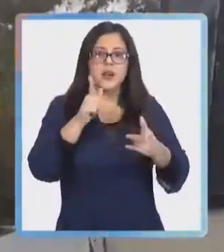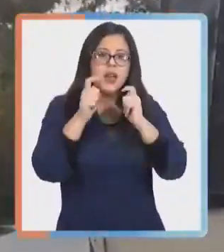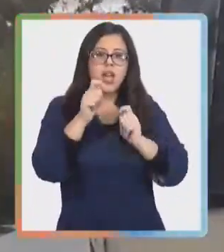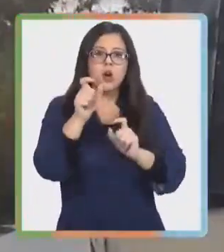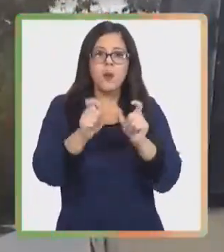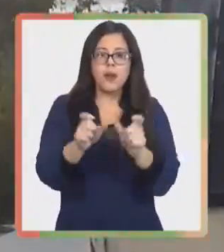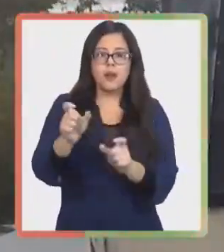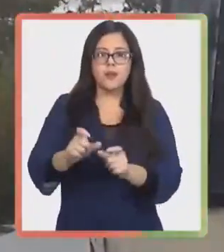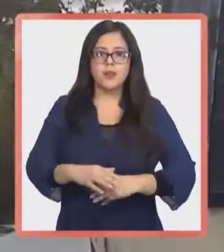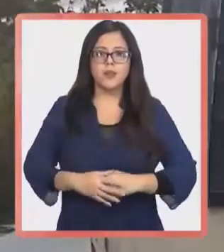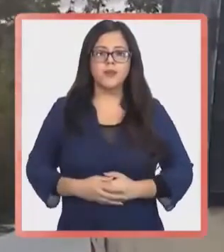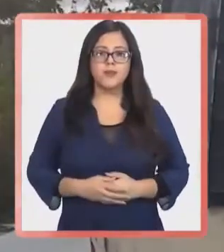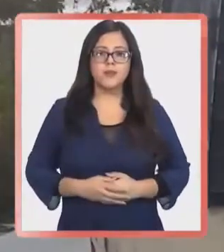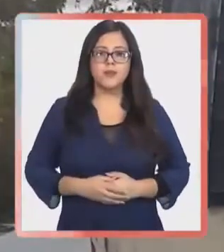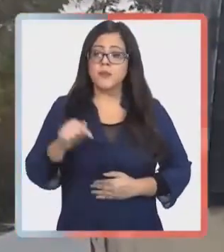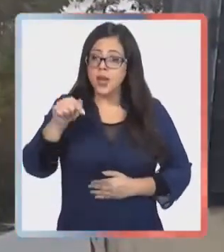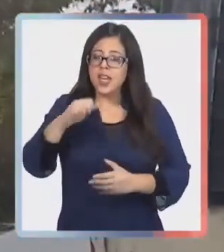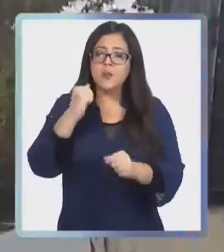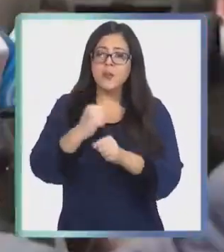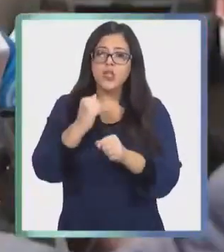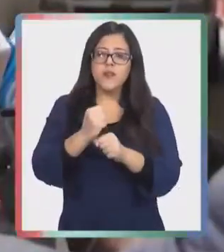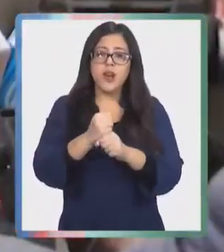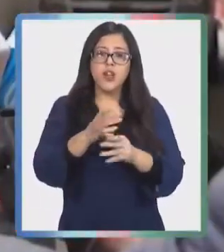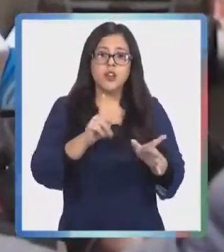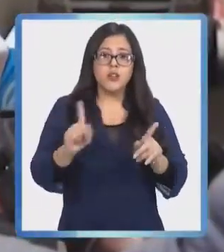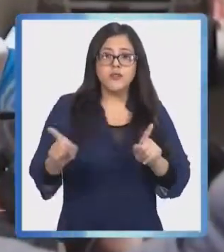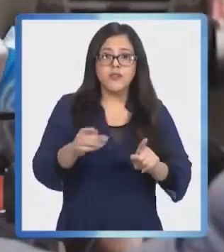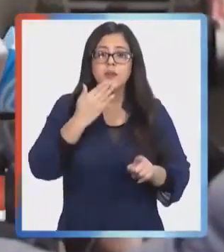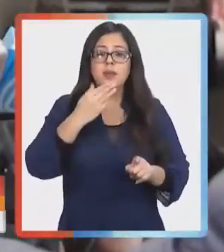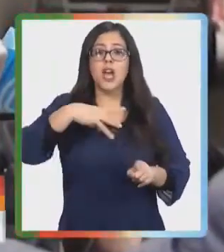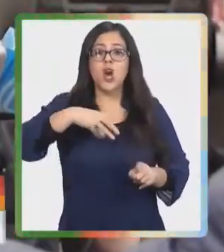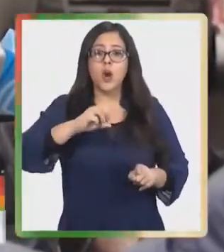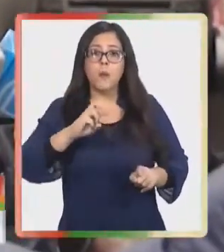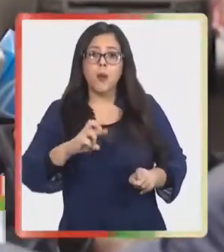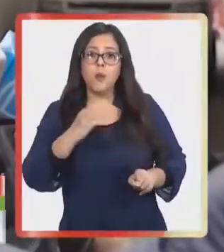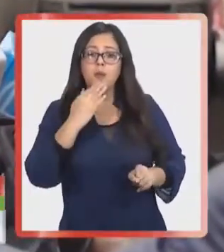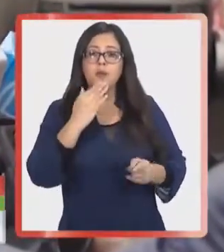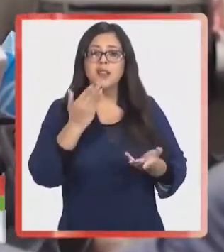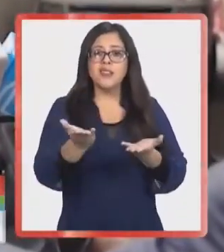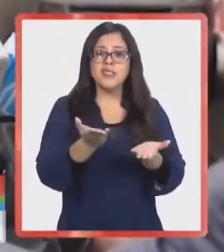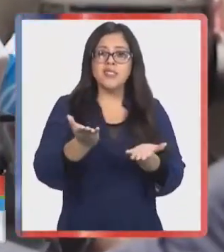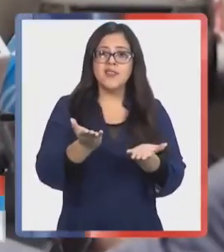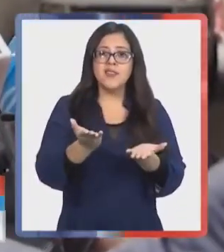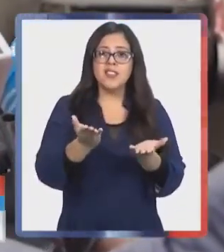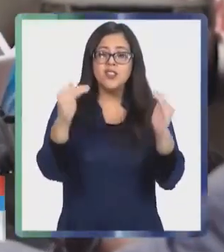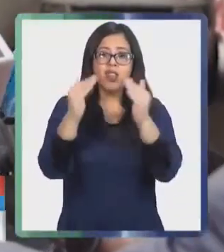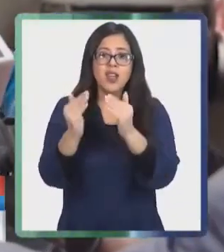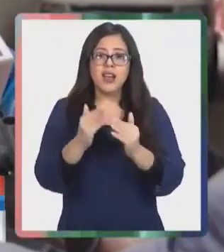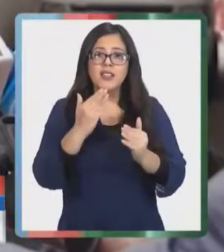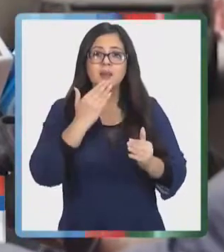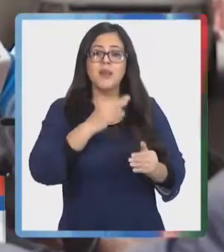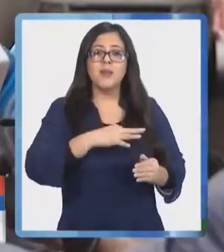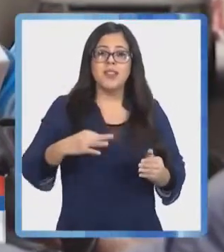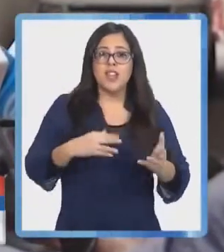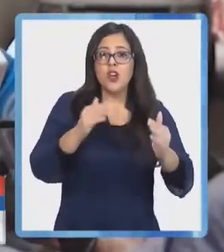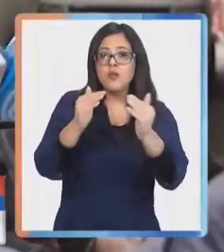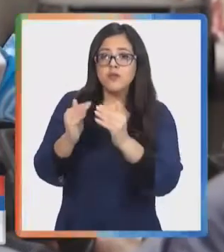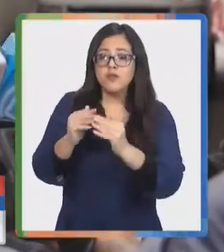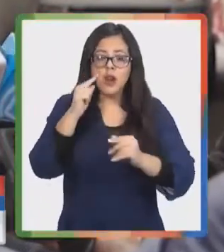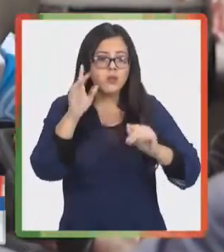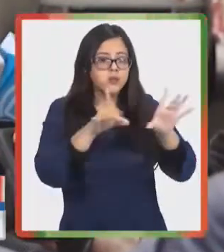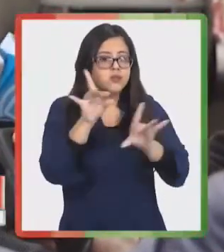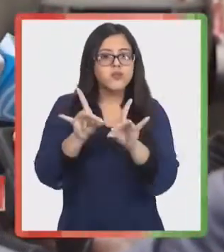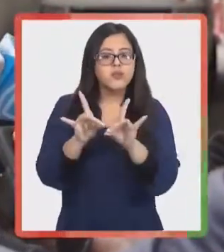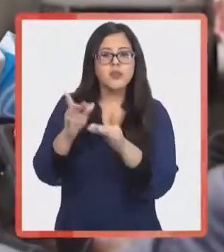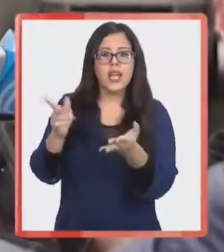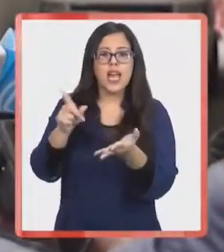generado riesgo a la comunidad. Hemos trabajado sectorialmente con el MOP y con el Serviu y con el MIMBU para